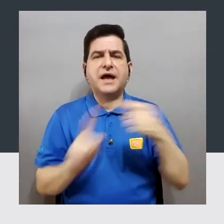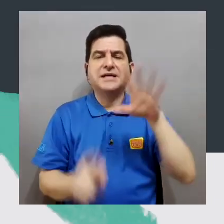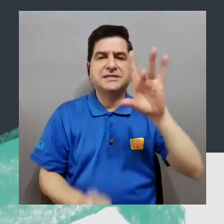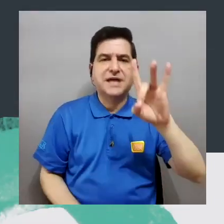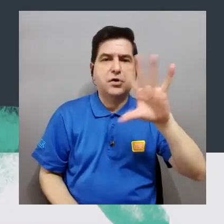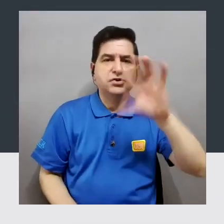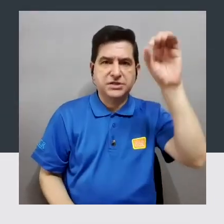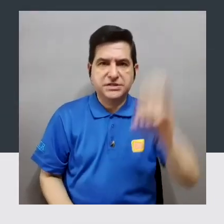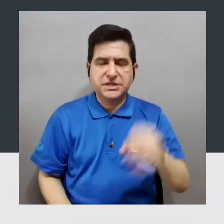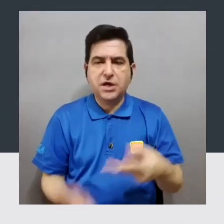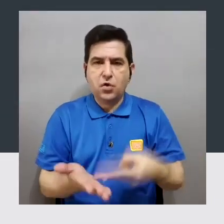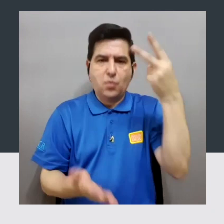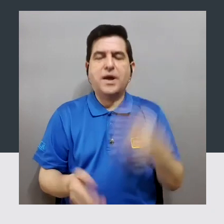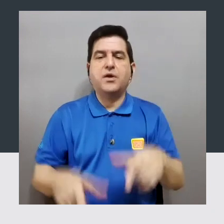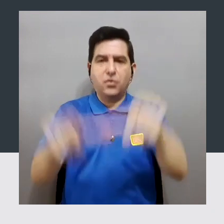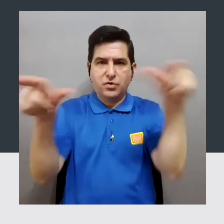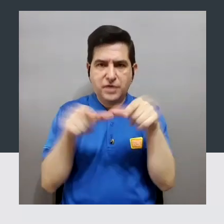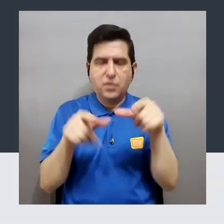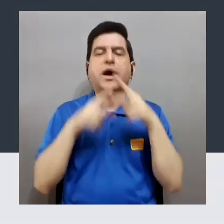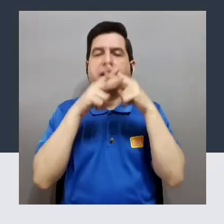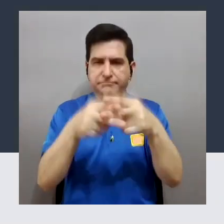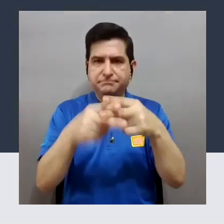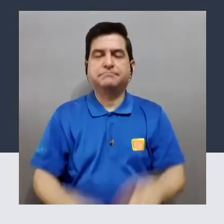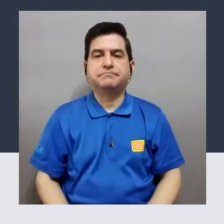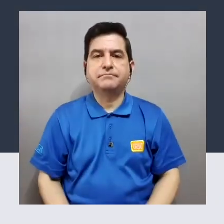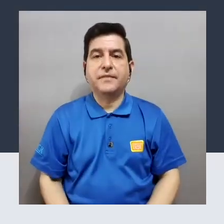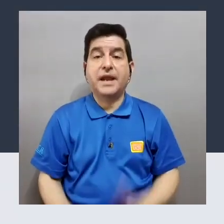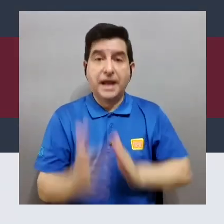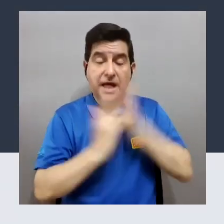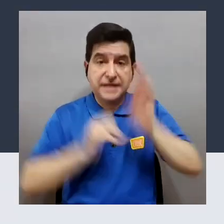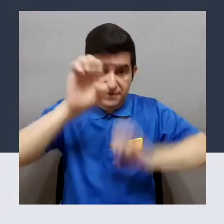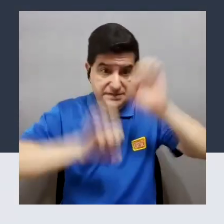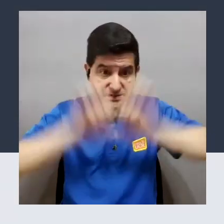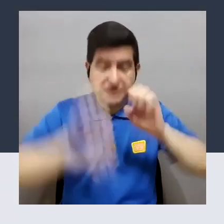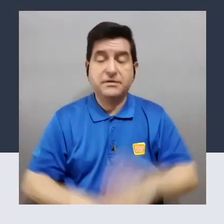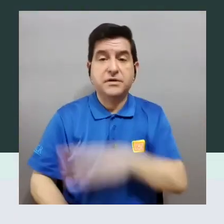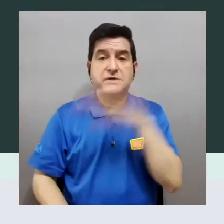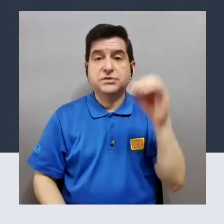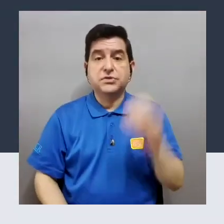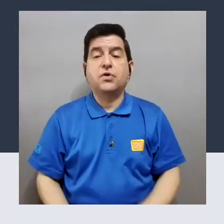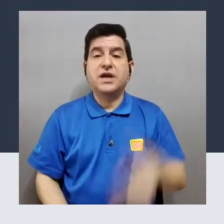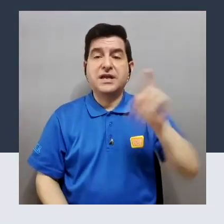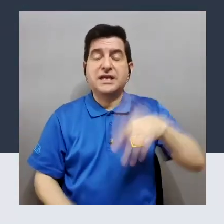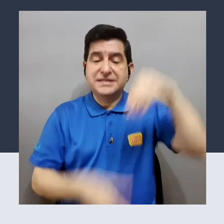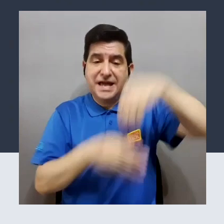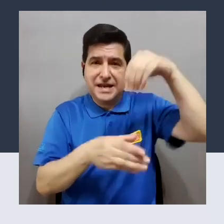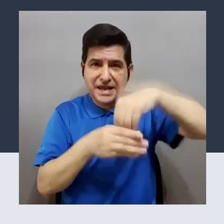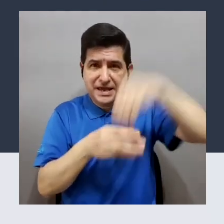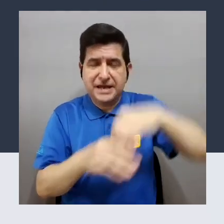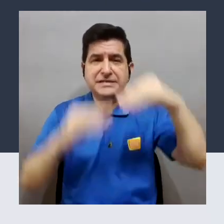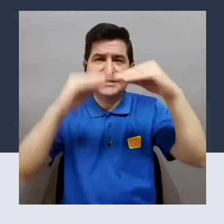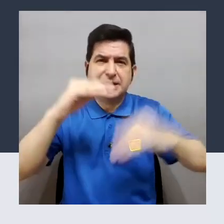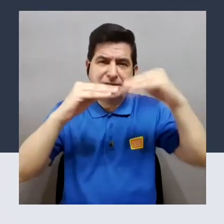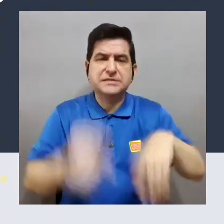el 85% del valor de la propiedad, estimado mediante un avalúo, y como media requieren ingresos